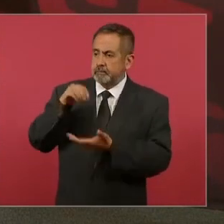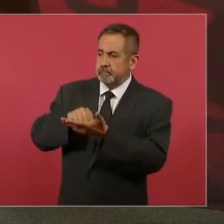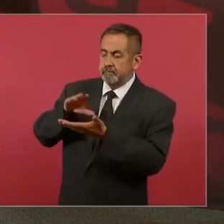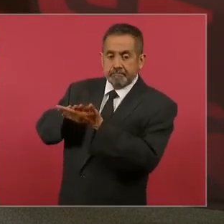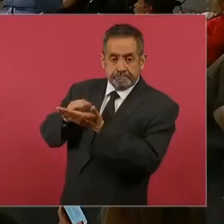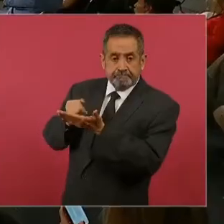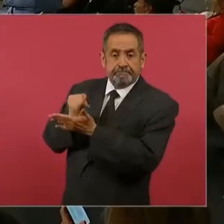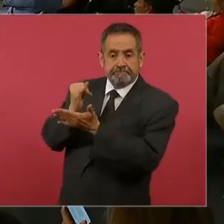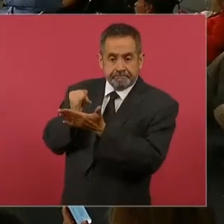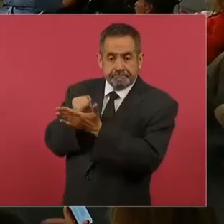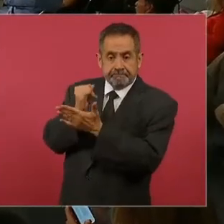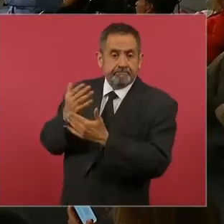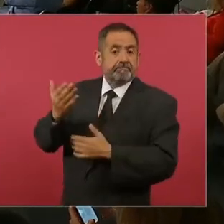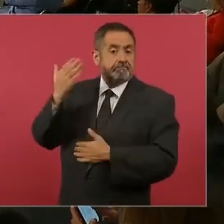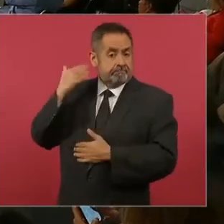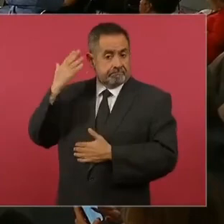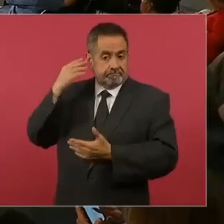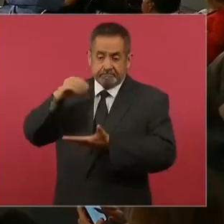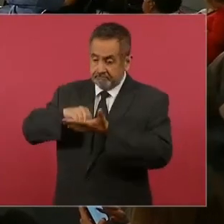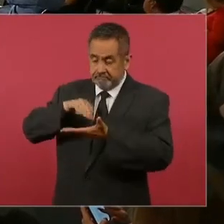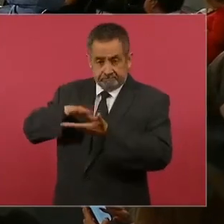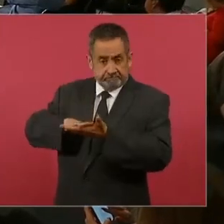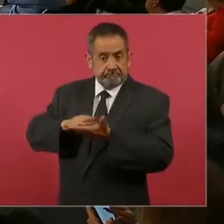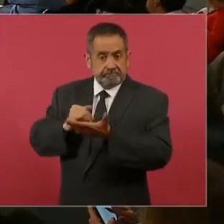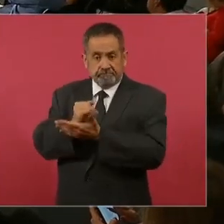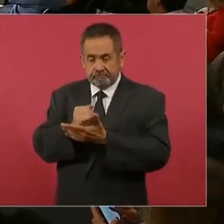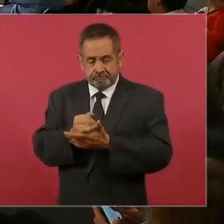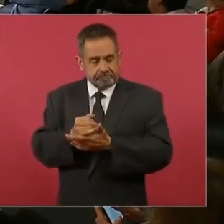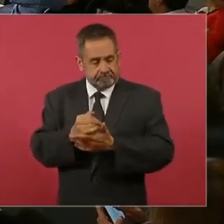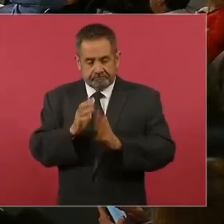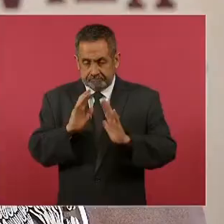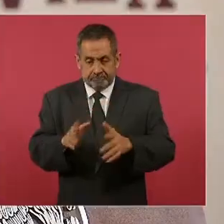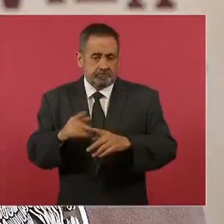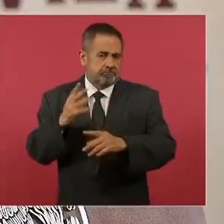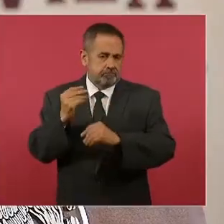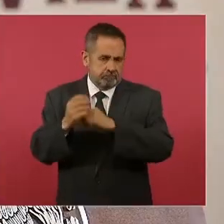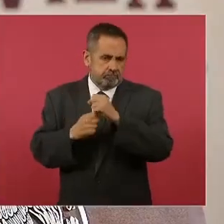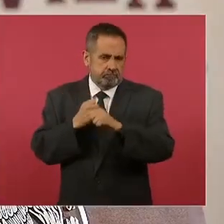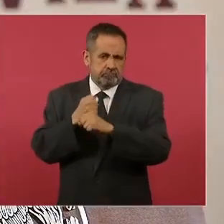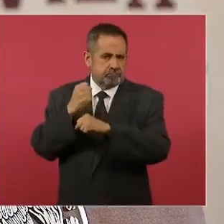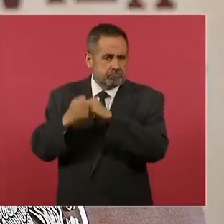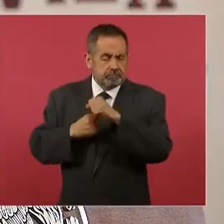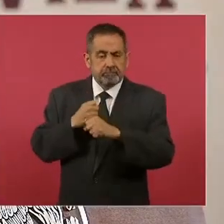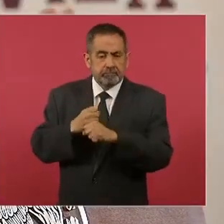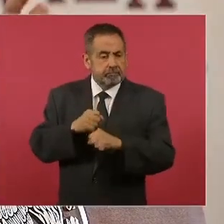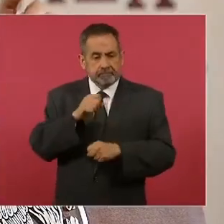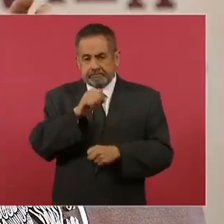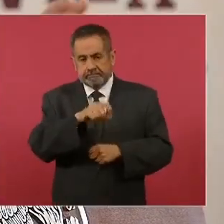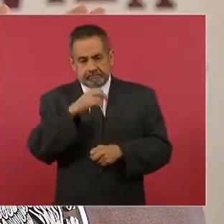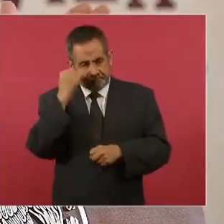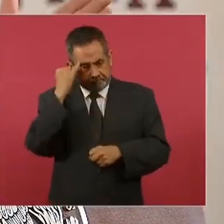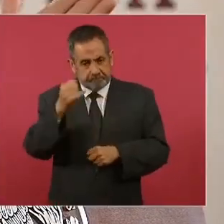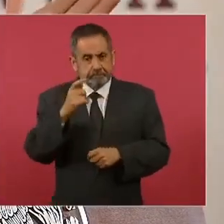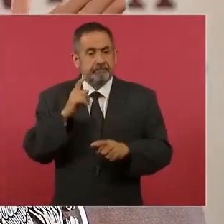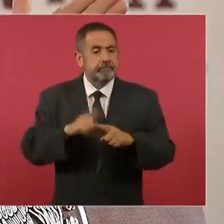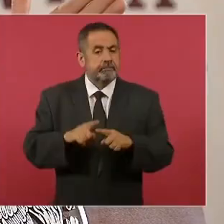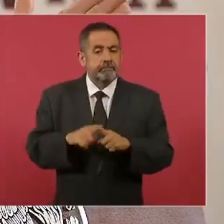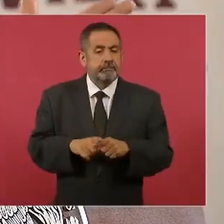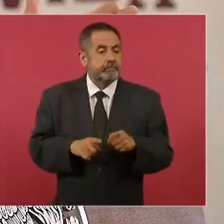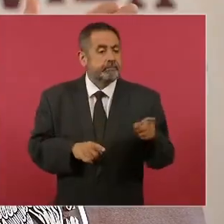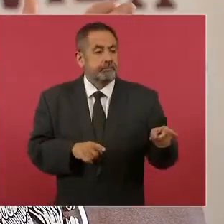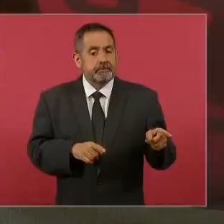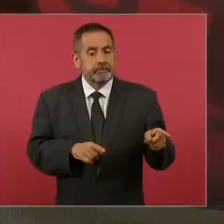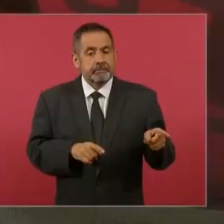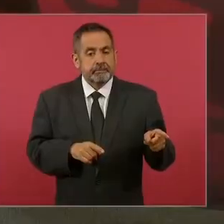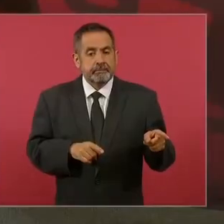jurisprudencias que ya han sido aplicadas durante varios años en este sentido, que la autoridad puede